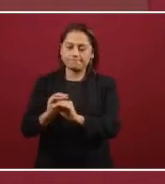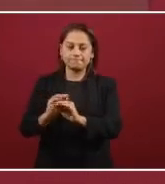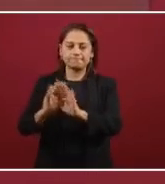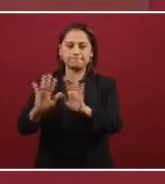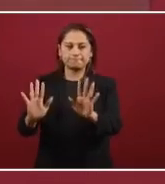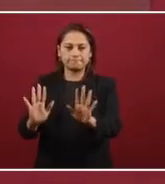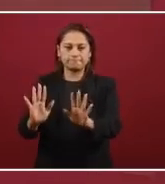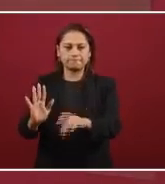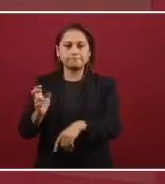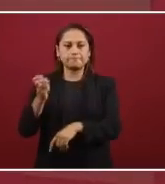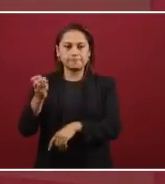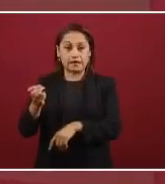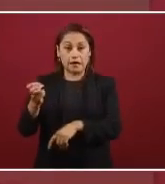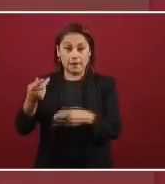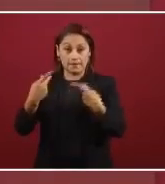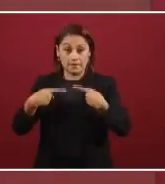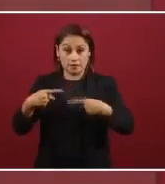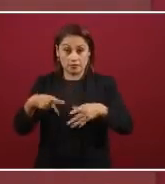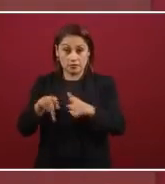este periodista